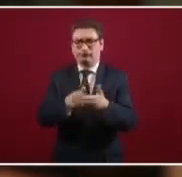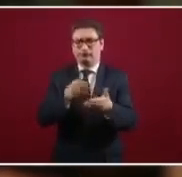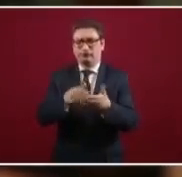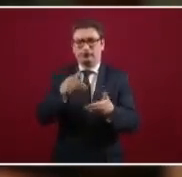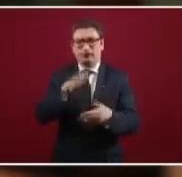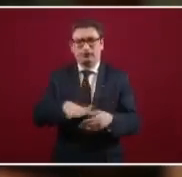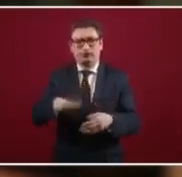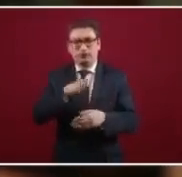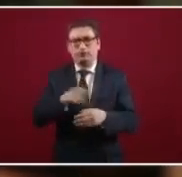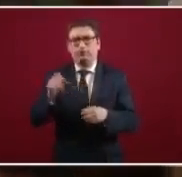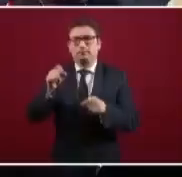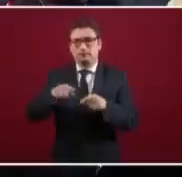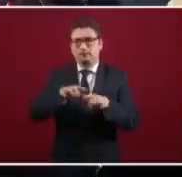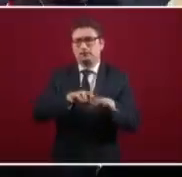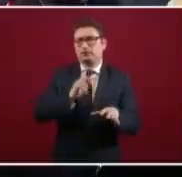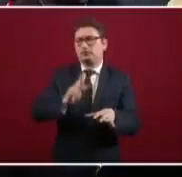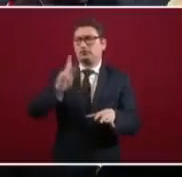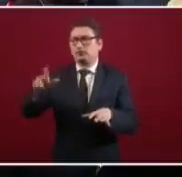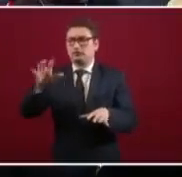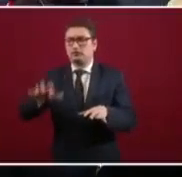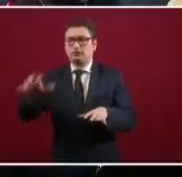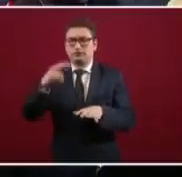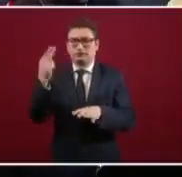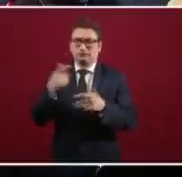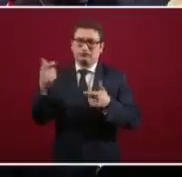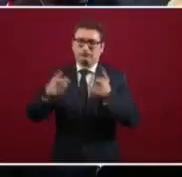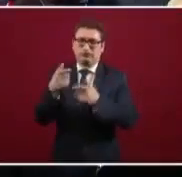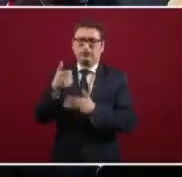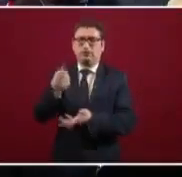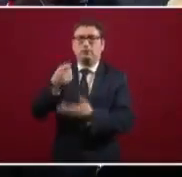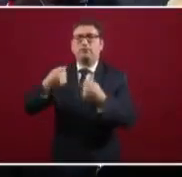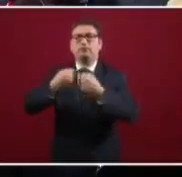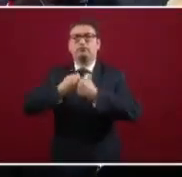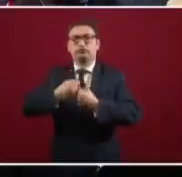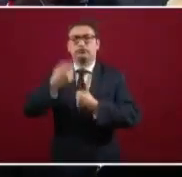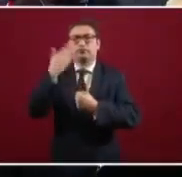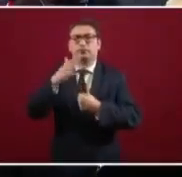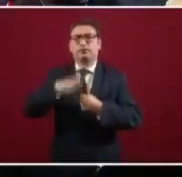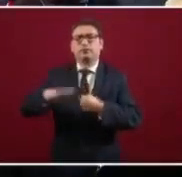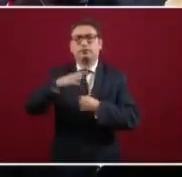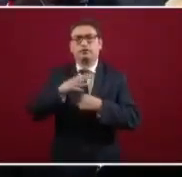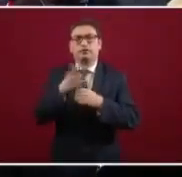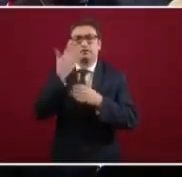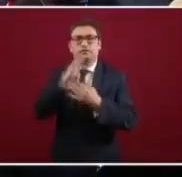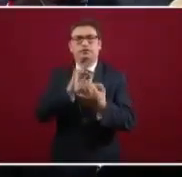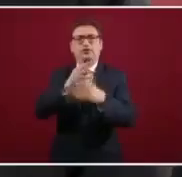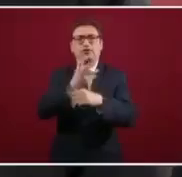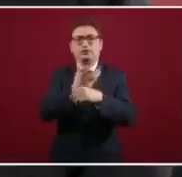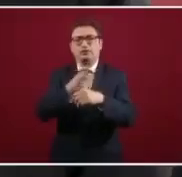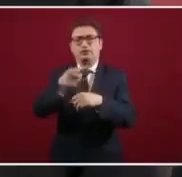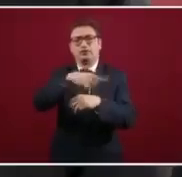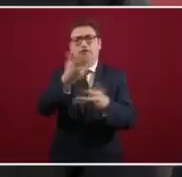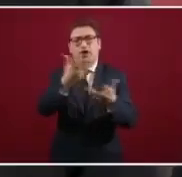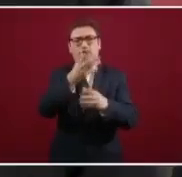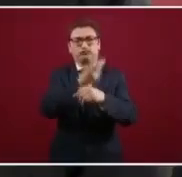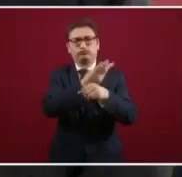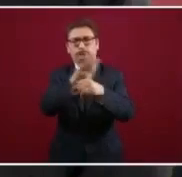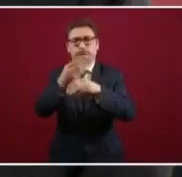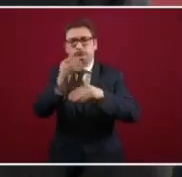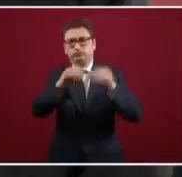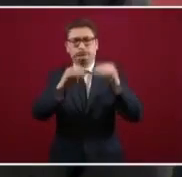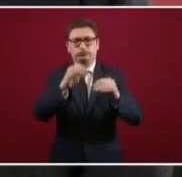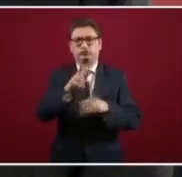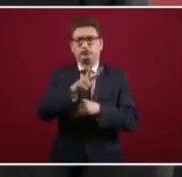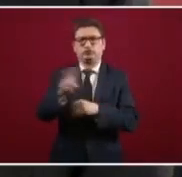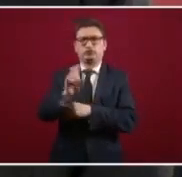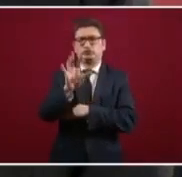sagrario colorado es similar se necesita una inversión importante en la frontera los vecinos de eeuu lo están haciendo este están invirtiendo